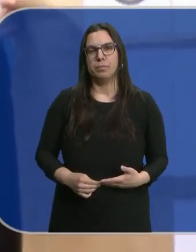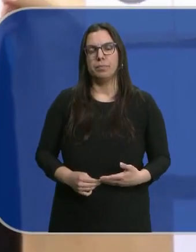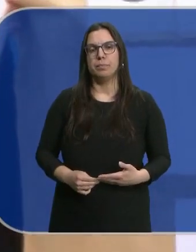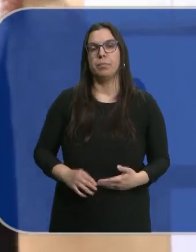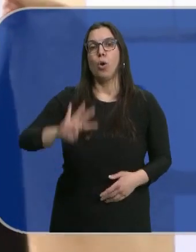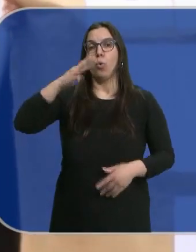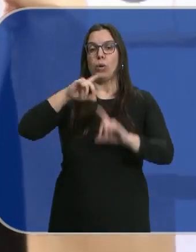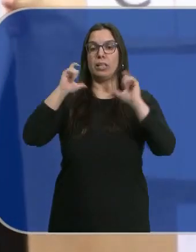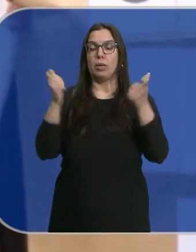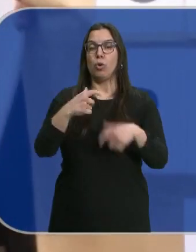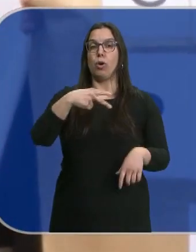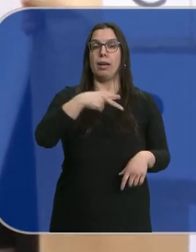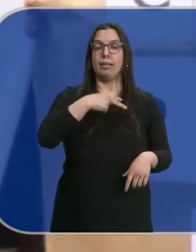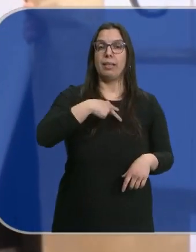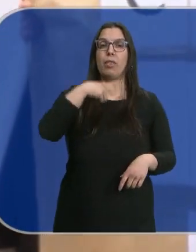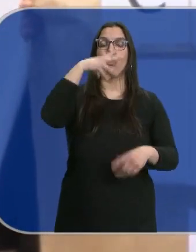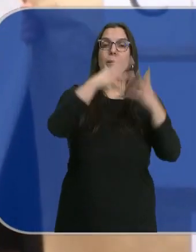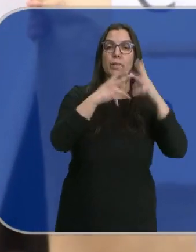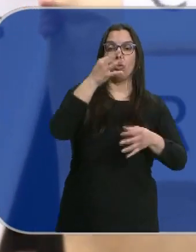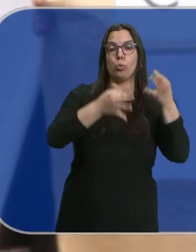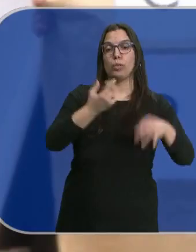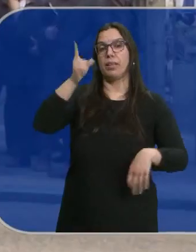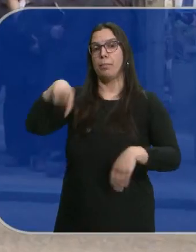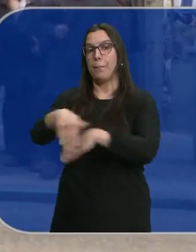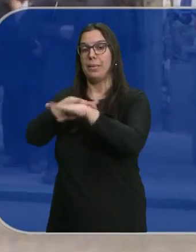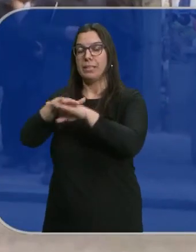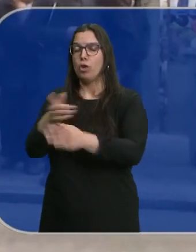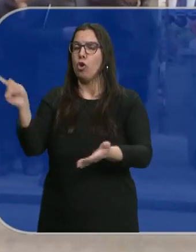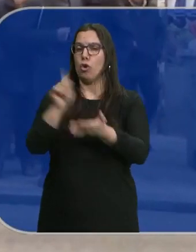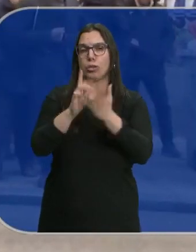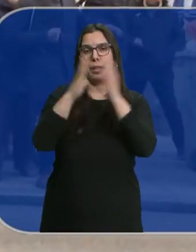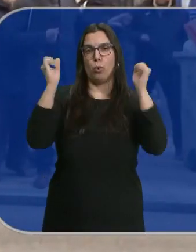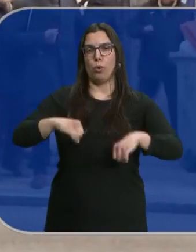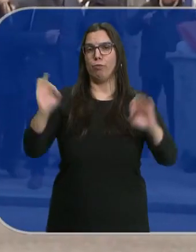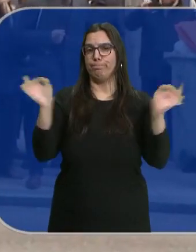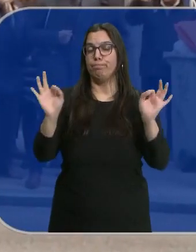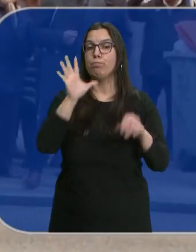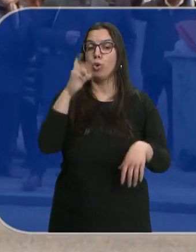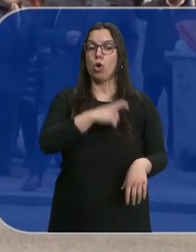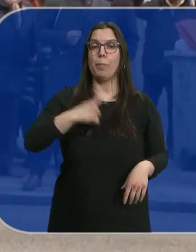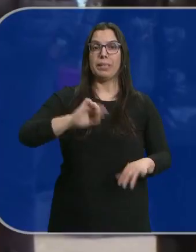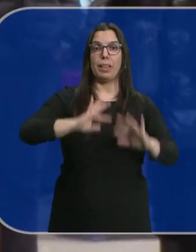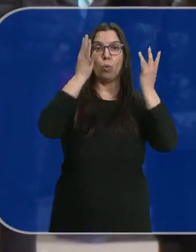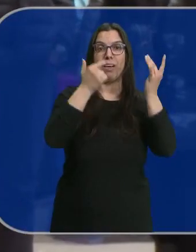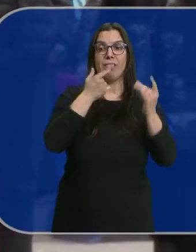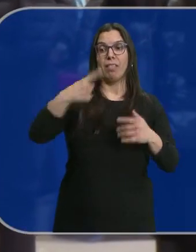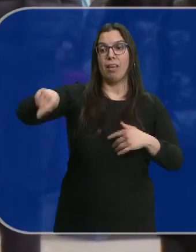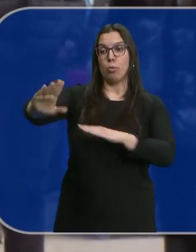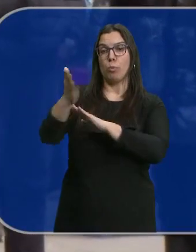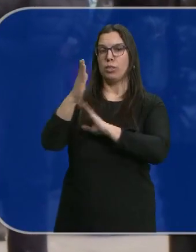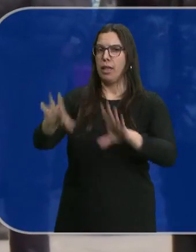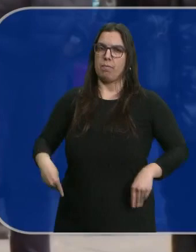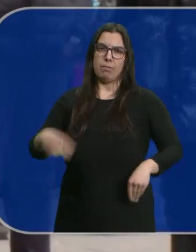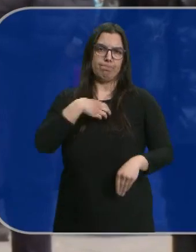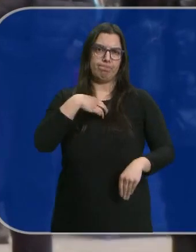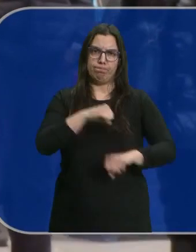La cuarta reunión entre los letrados de la Administración y el Ministerio de Justicia ha finalizado de nuevo sin acuerdo, ya que el comité de huelga considera inaceptable la